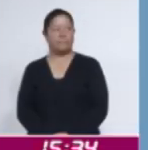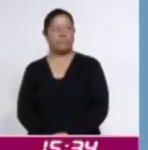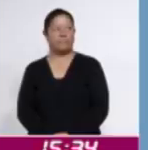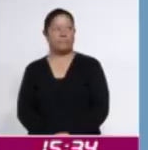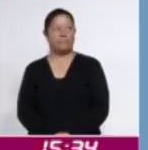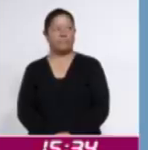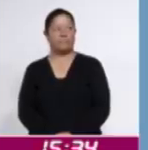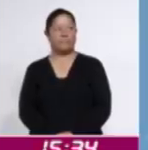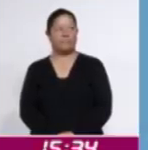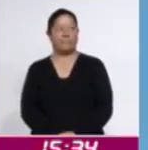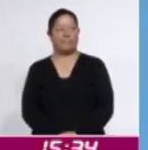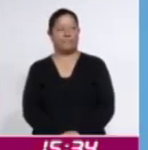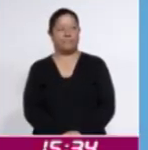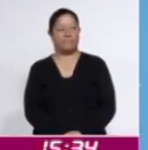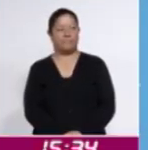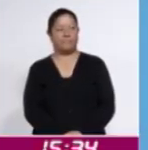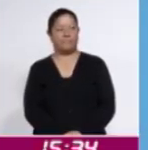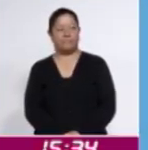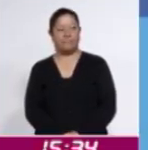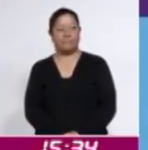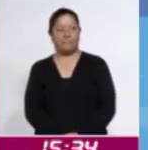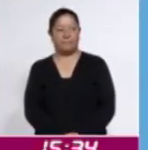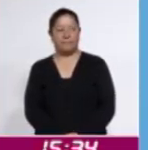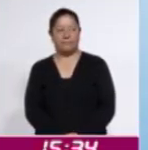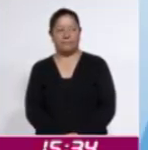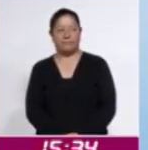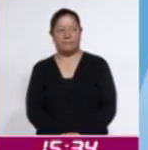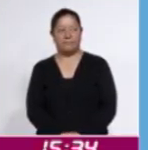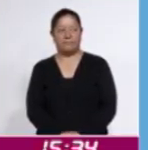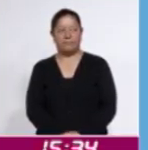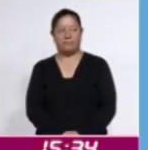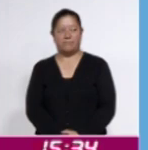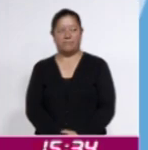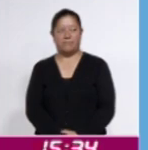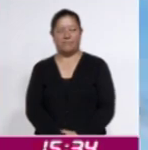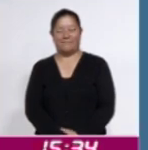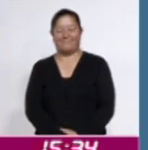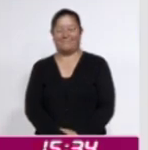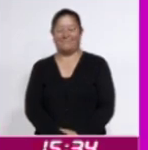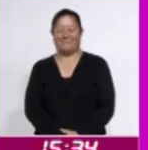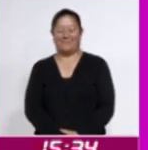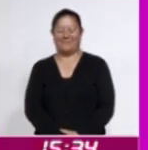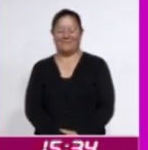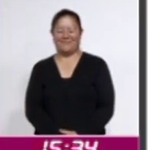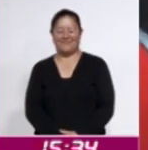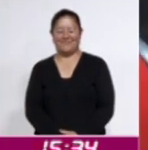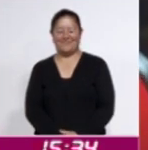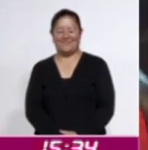En corto.